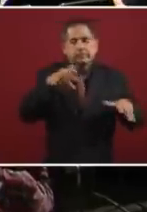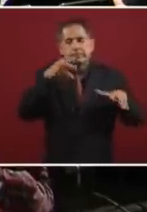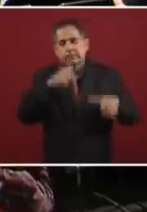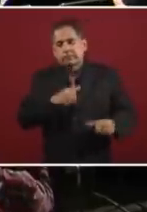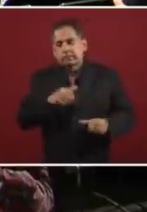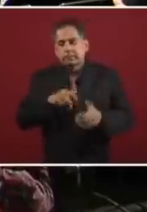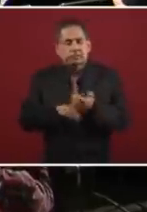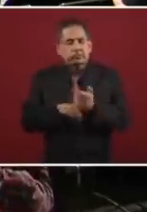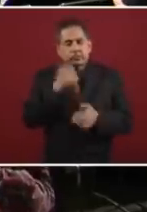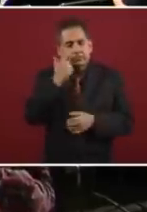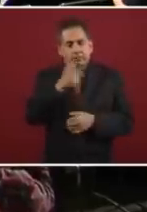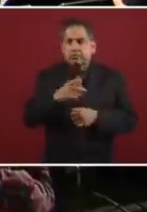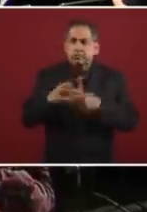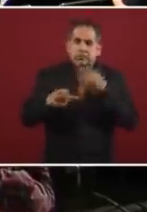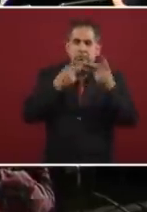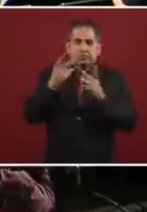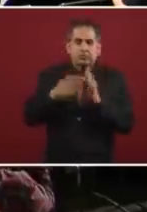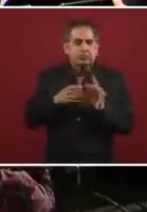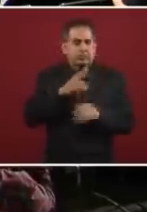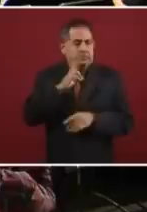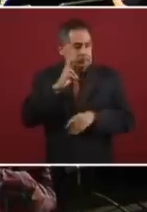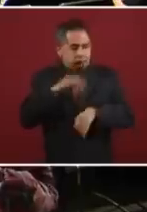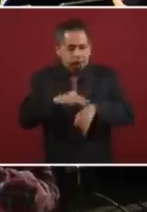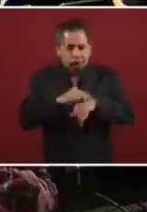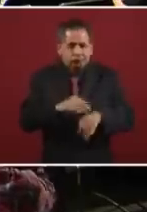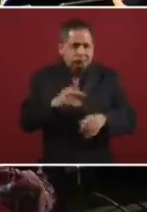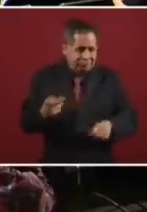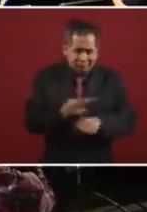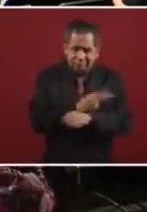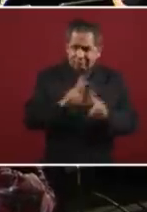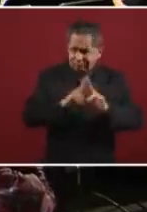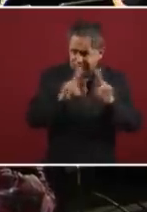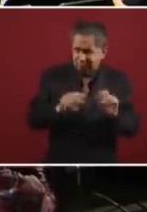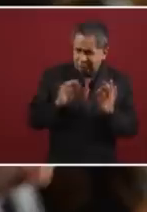anuncios de cifras sino resultados reales